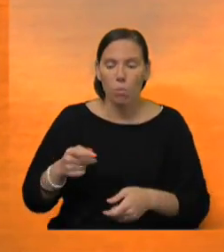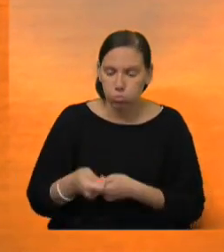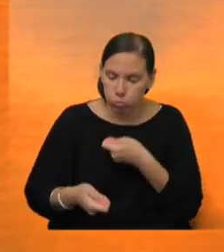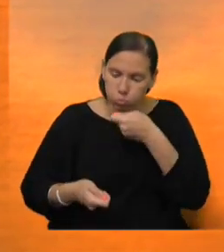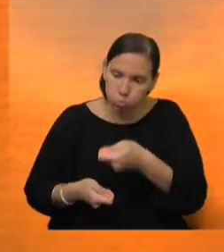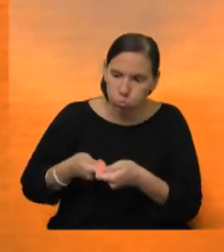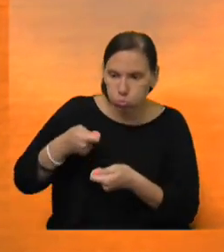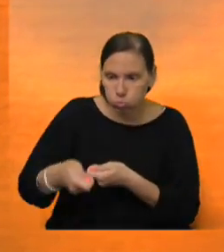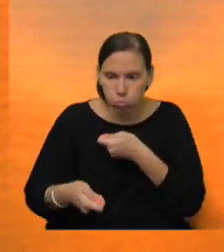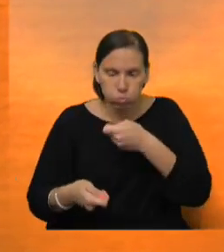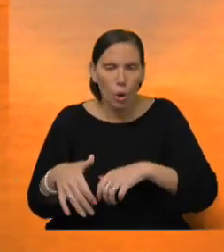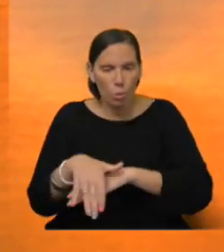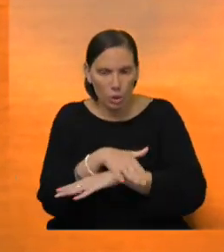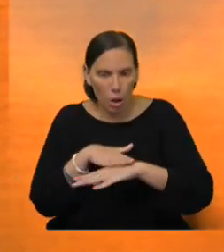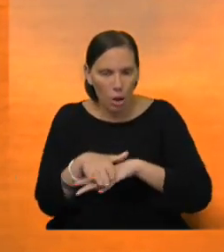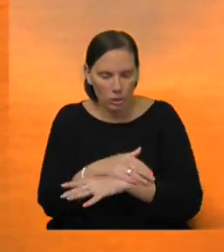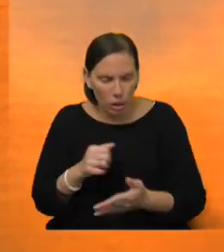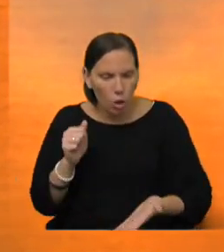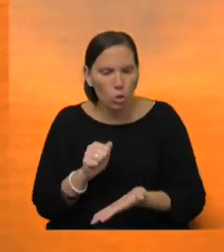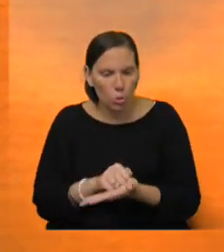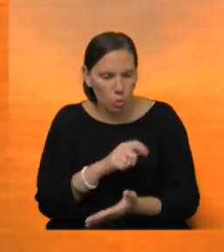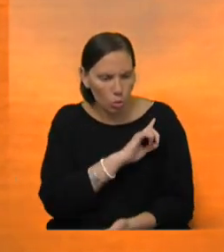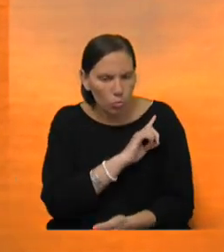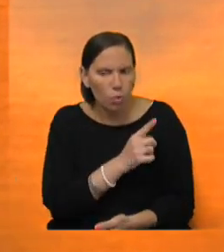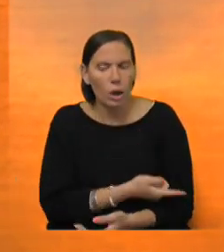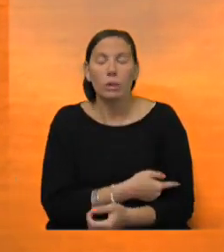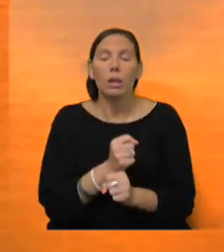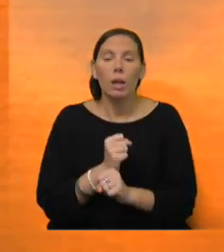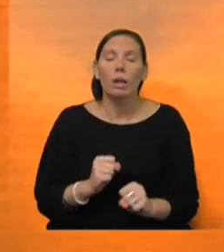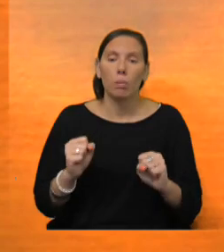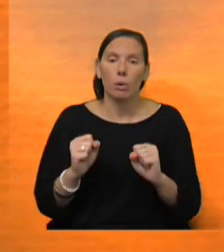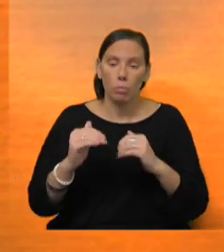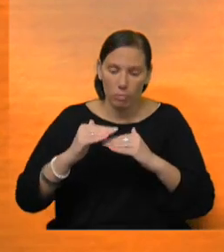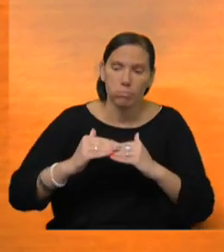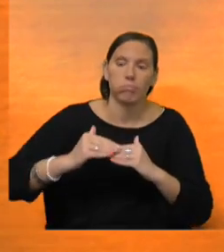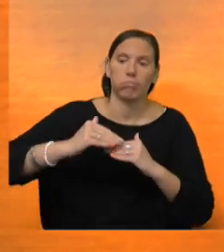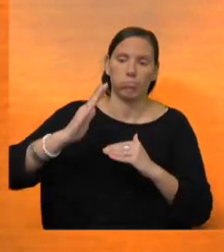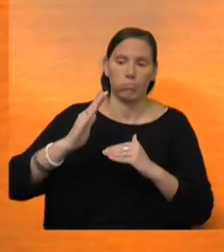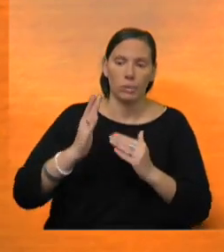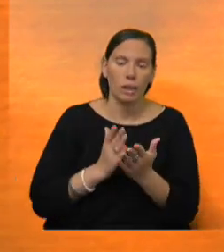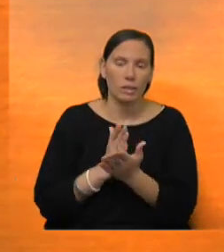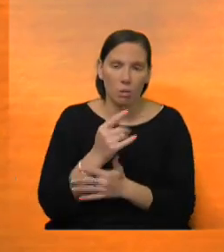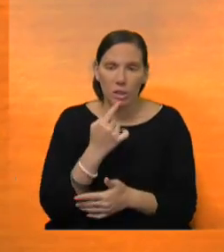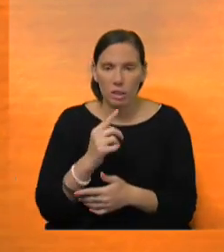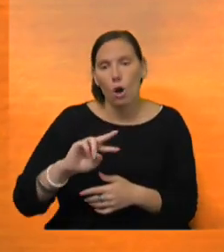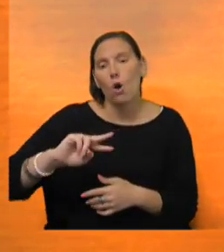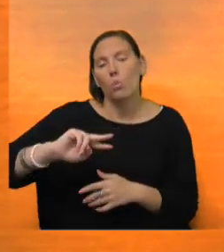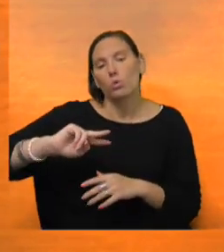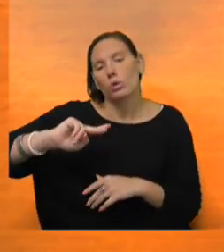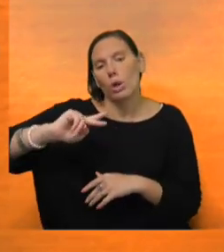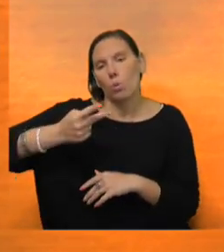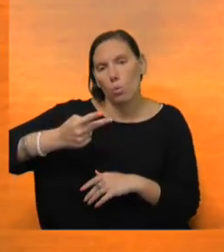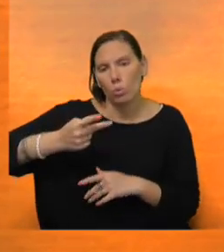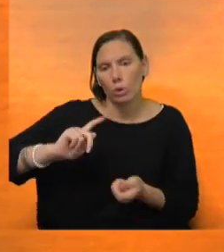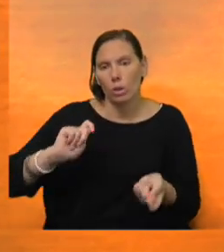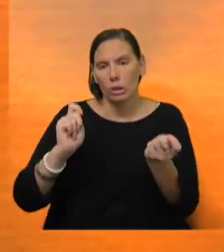primer piso muy sólido que nos permite que nos permite como yo digo siempre hacer un segundo piso de